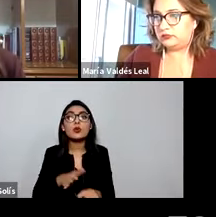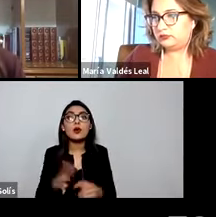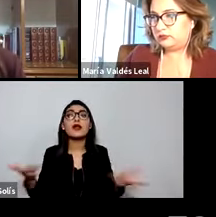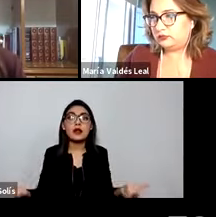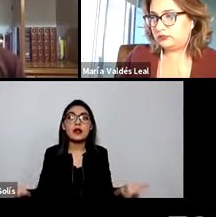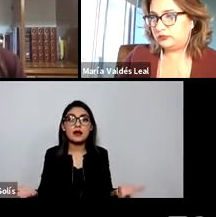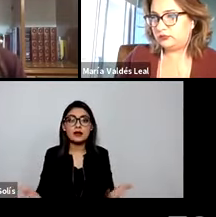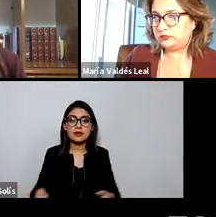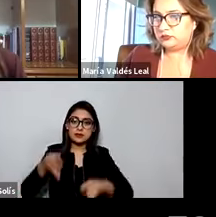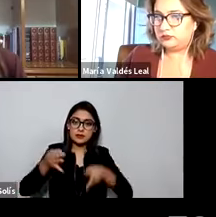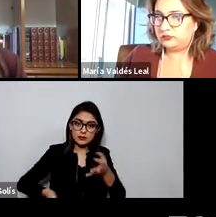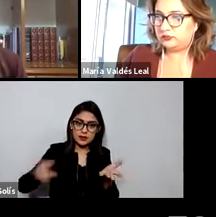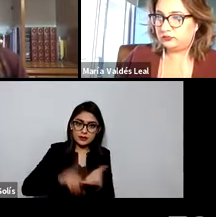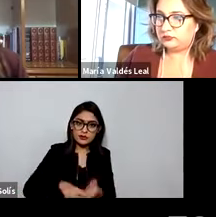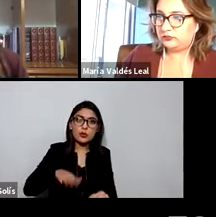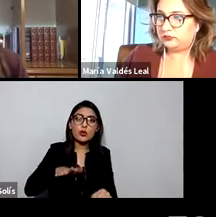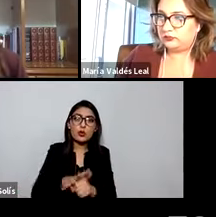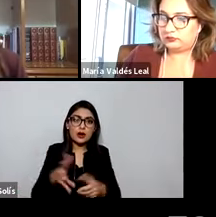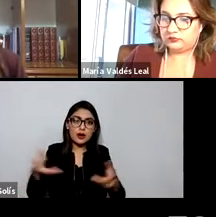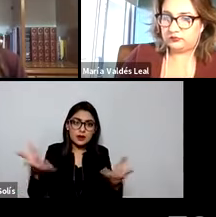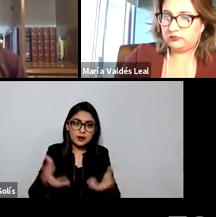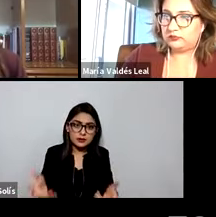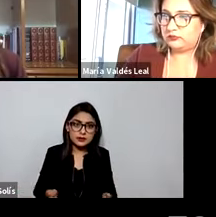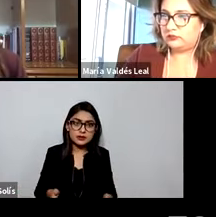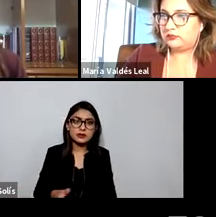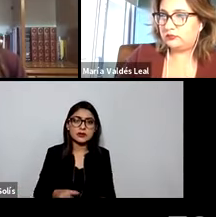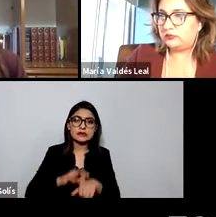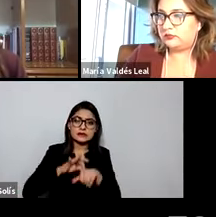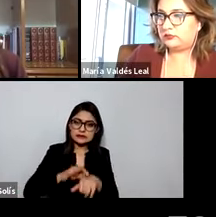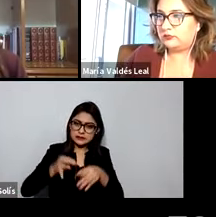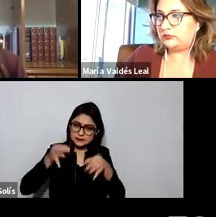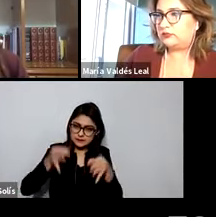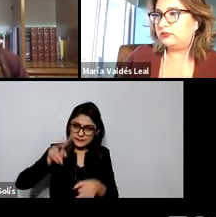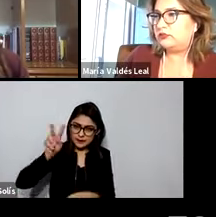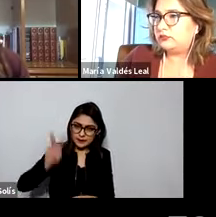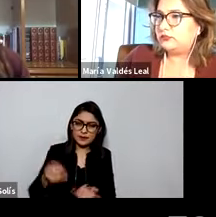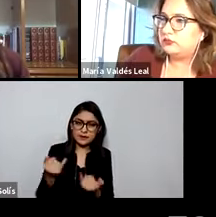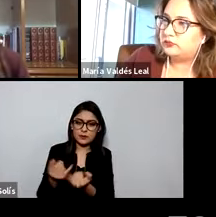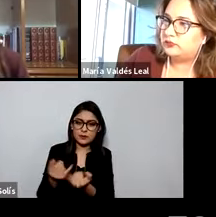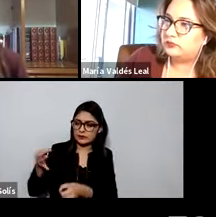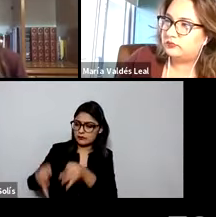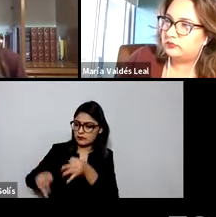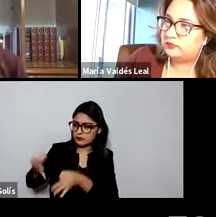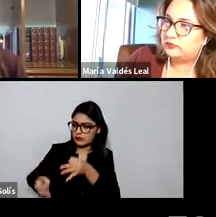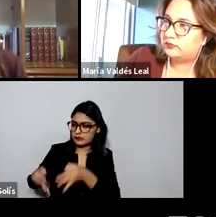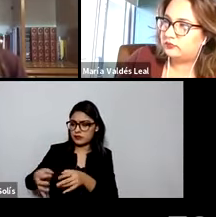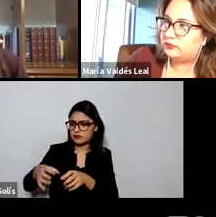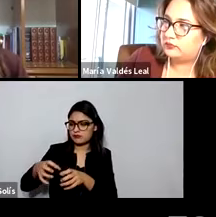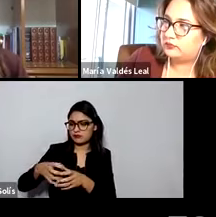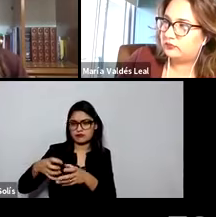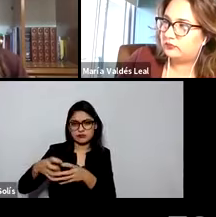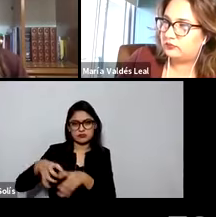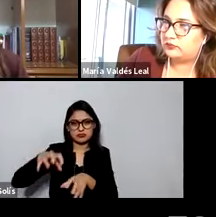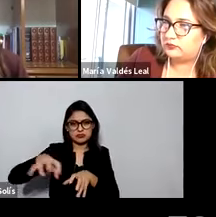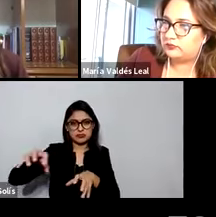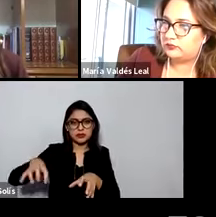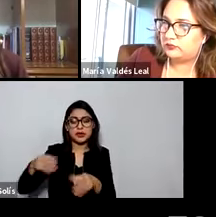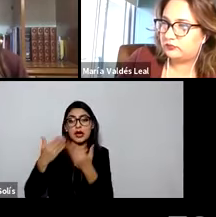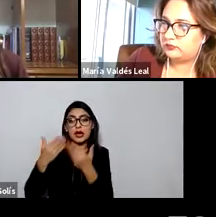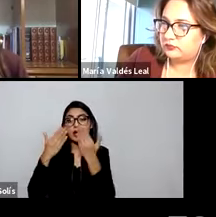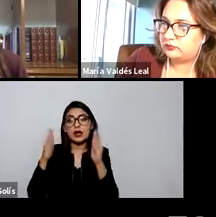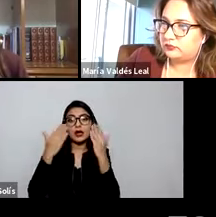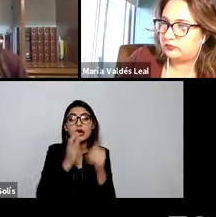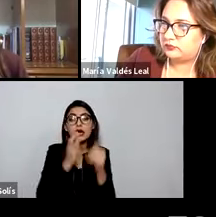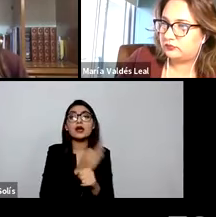de los tribunales? ¿Qué acciones reales se esperan de los órganos jurisdiccionales? Ya no estamos para que nos sensibilicen